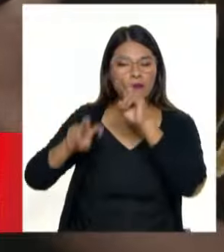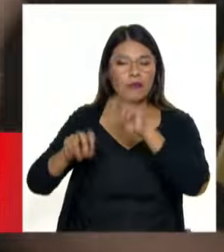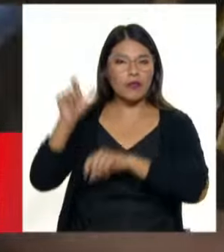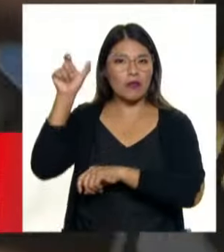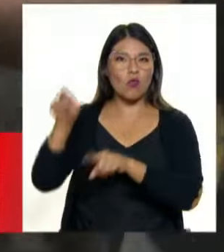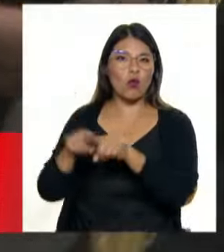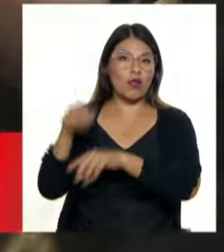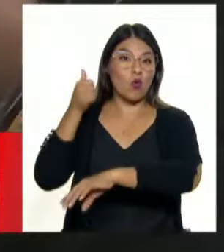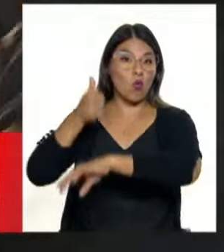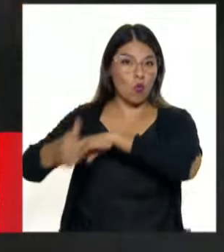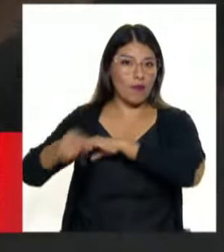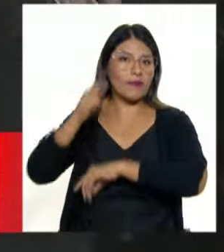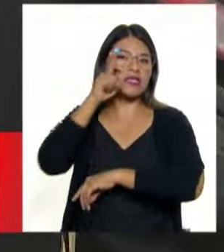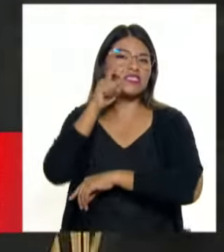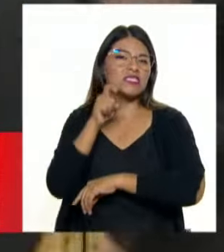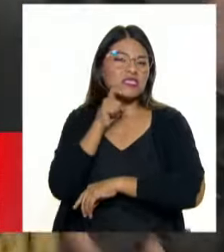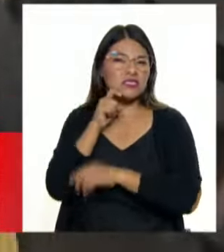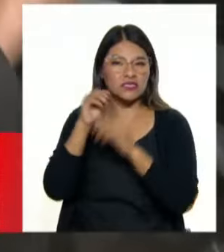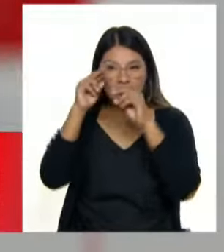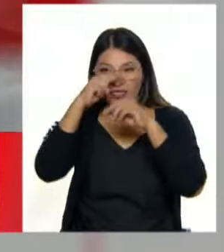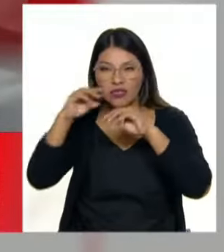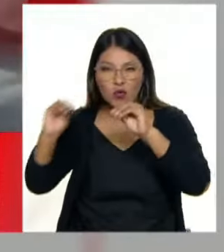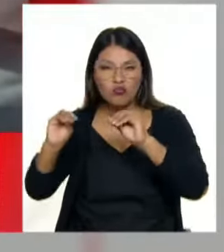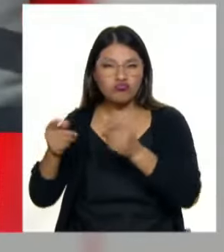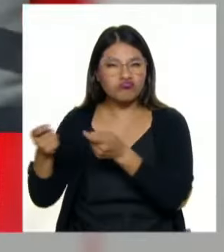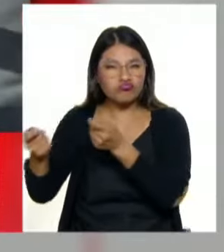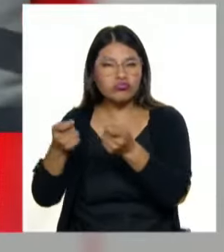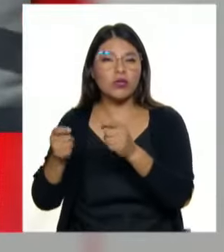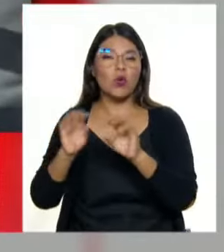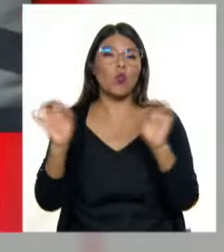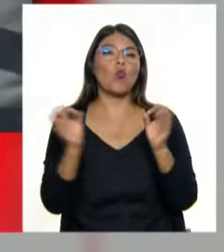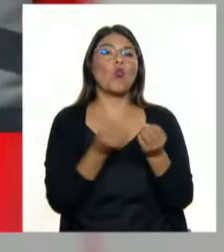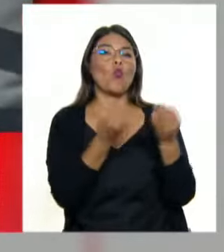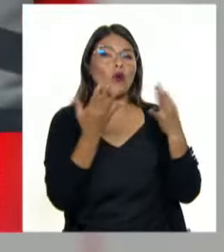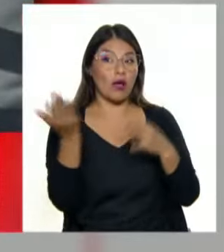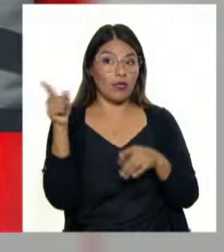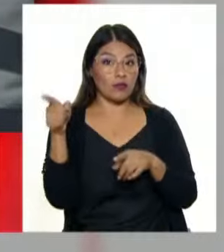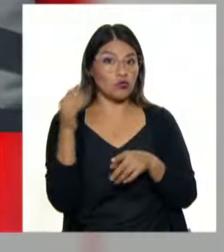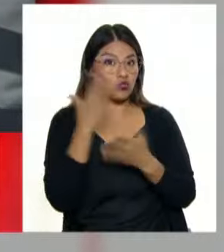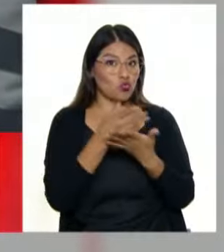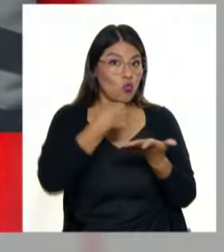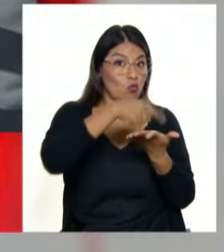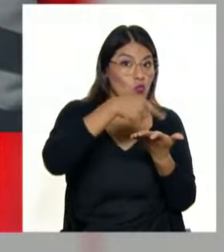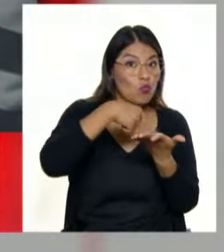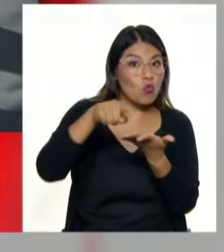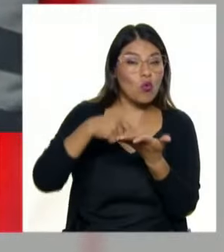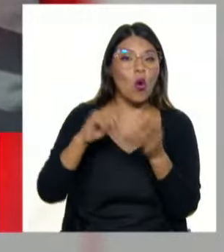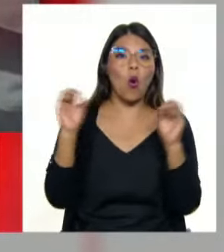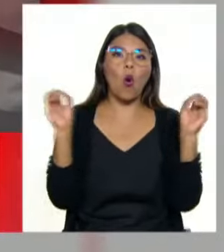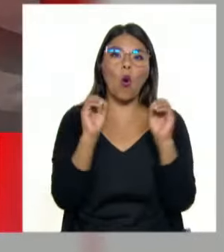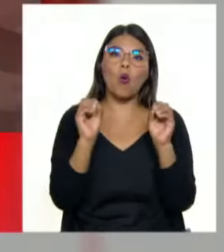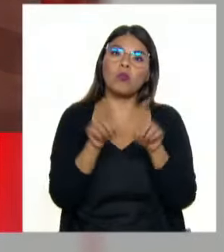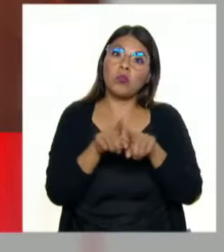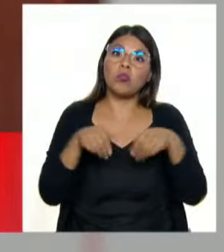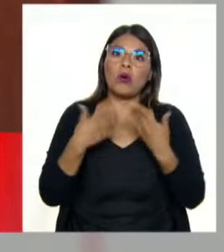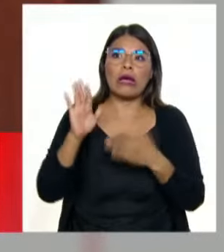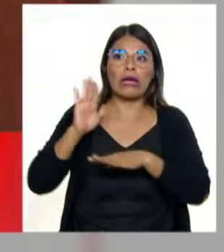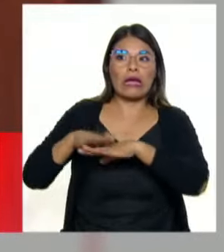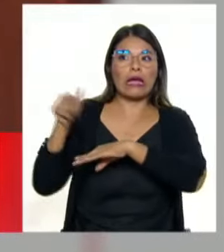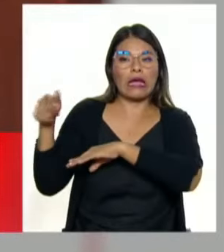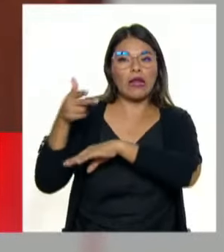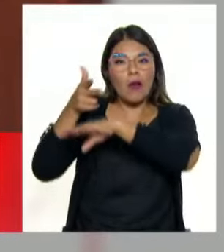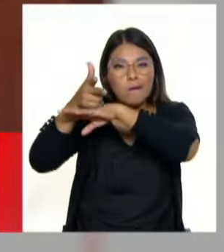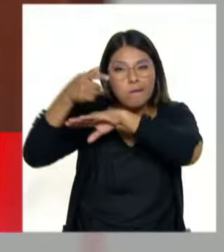de pornografía infantil y se determinará si únicamente se dedicaba a comercializar este material o si